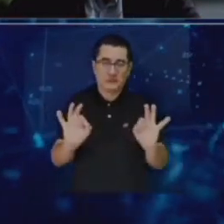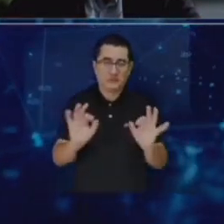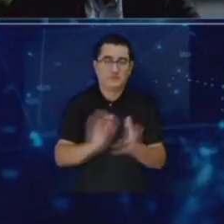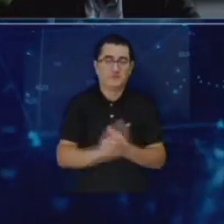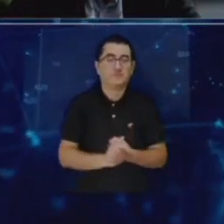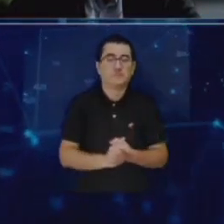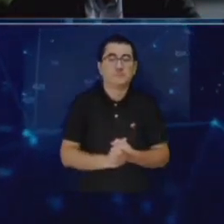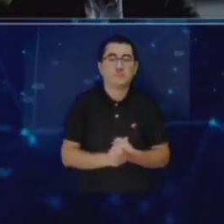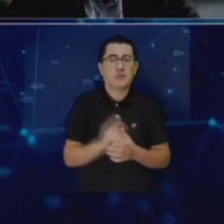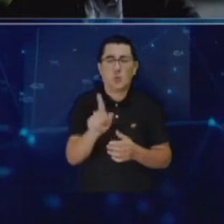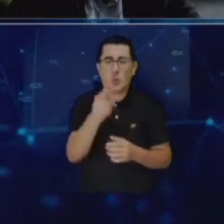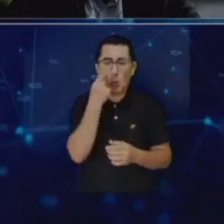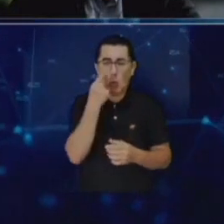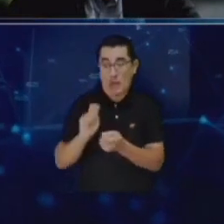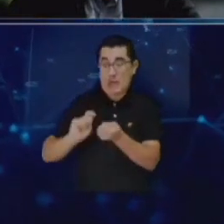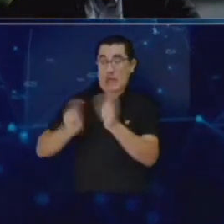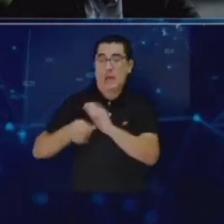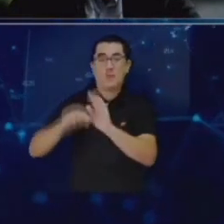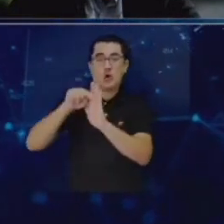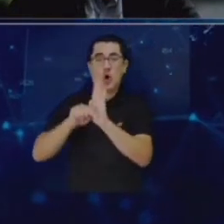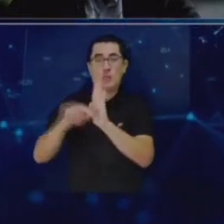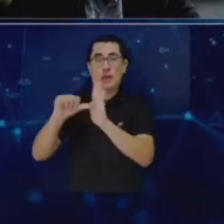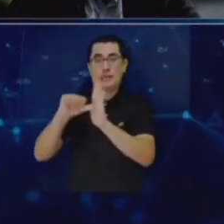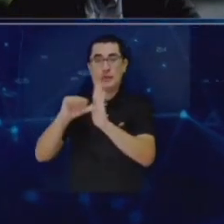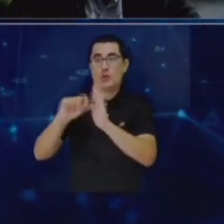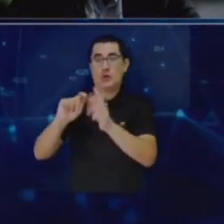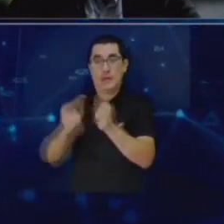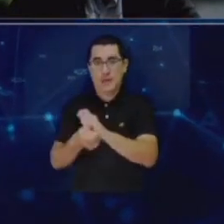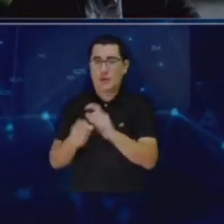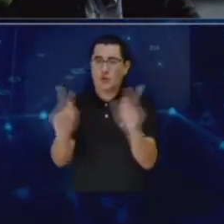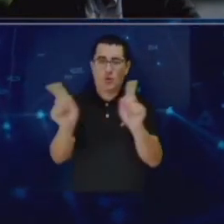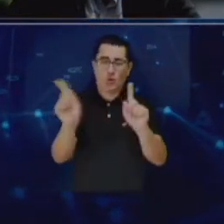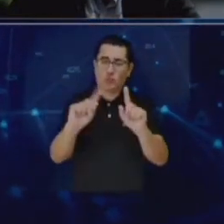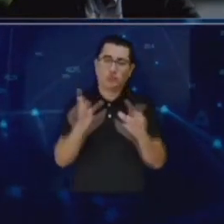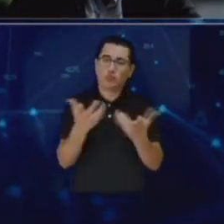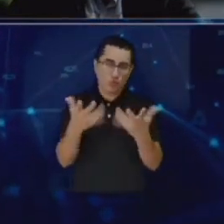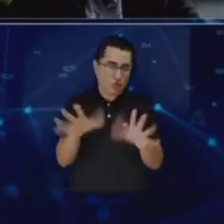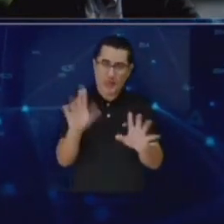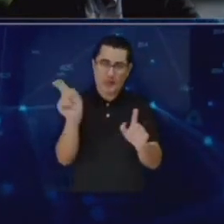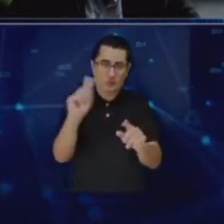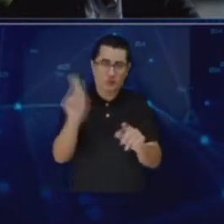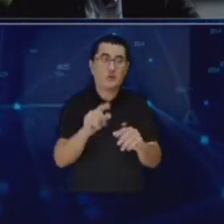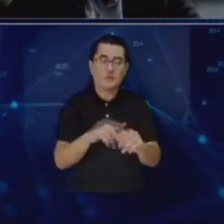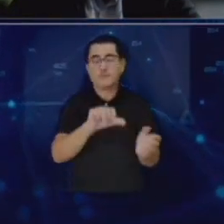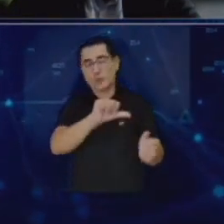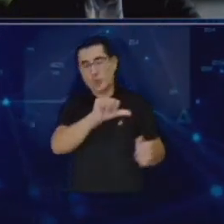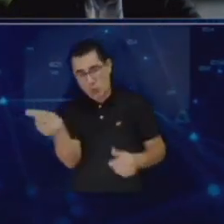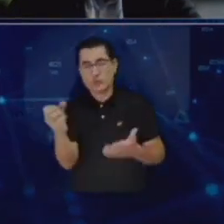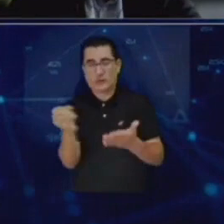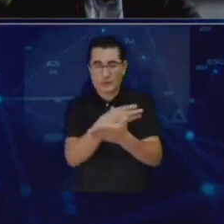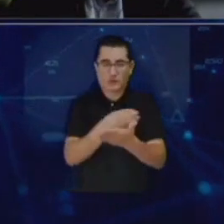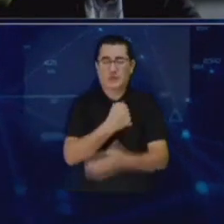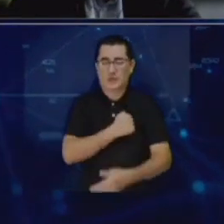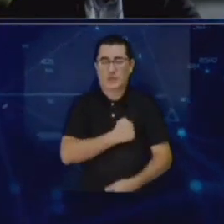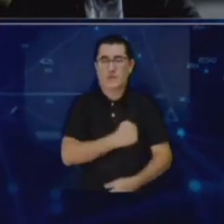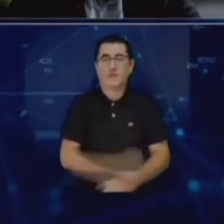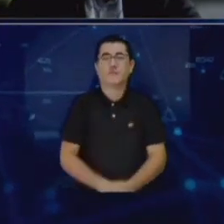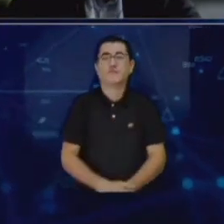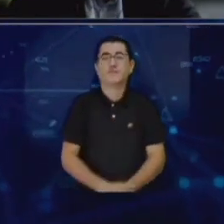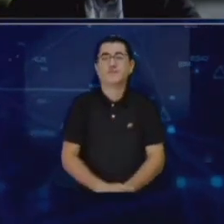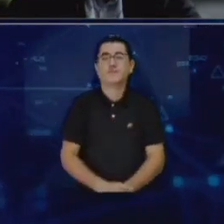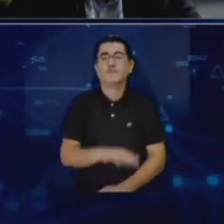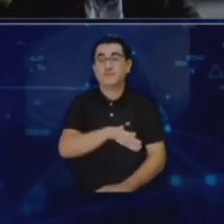un cambio en el artículo 5 necesariamente, o por lo menos no se espera eso. La siguiente, por favor. Para